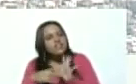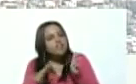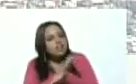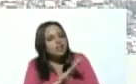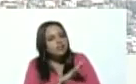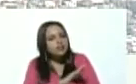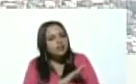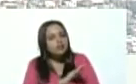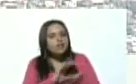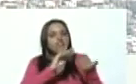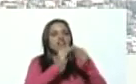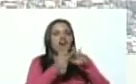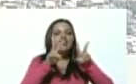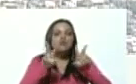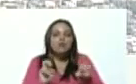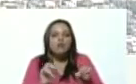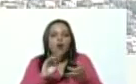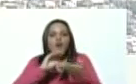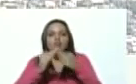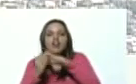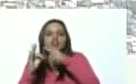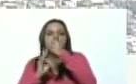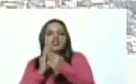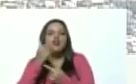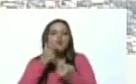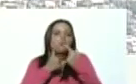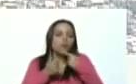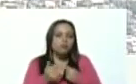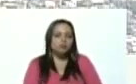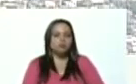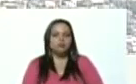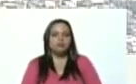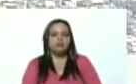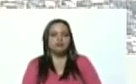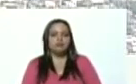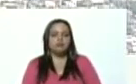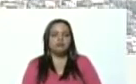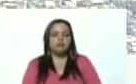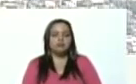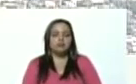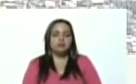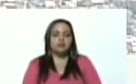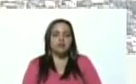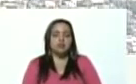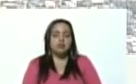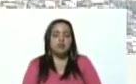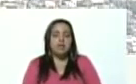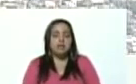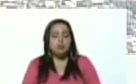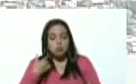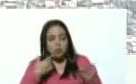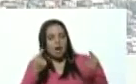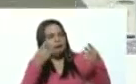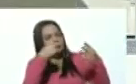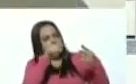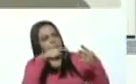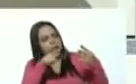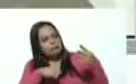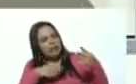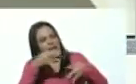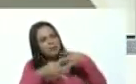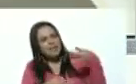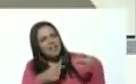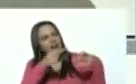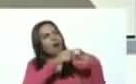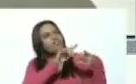Barrio Nuevo, Barrio Tricolor. Si uno degrana el concepto, si nuestro pueblo degrana el